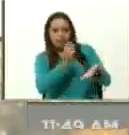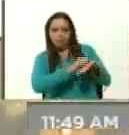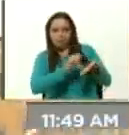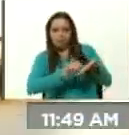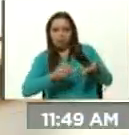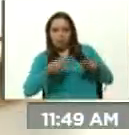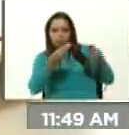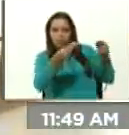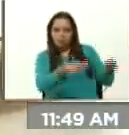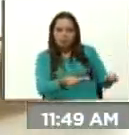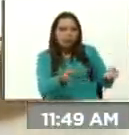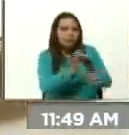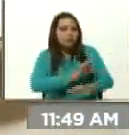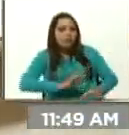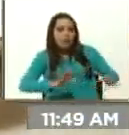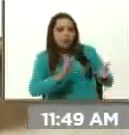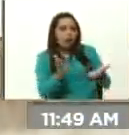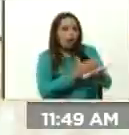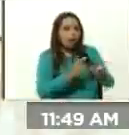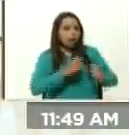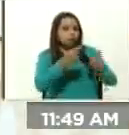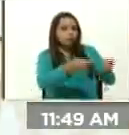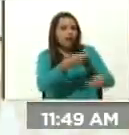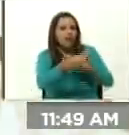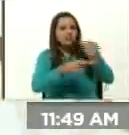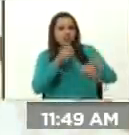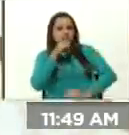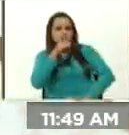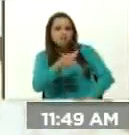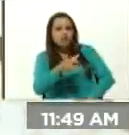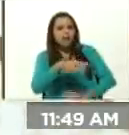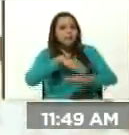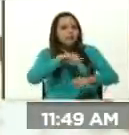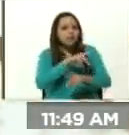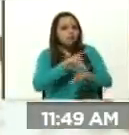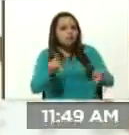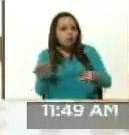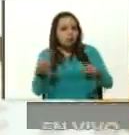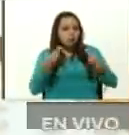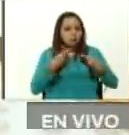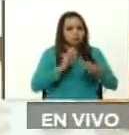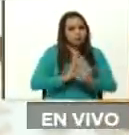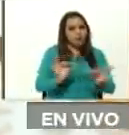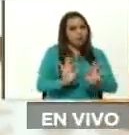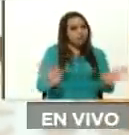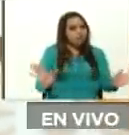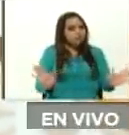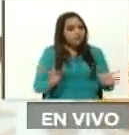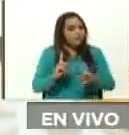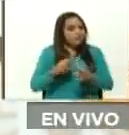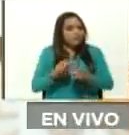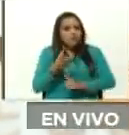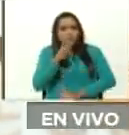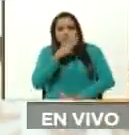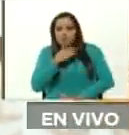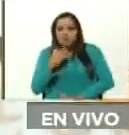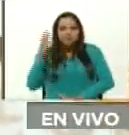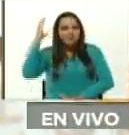respectivas escritos, documentaciones ante el Ministerio Público, obviamente no tienen la